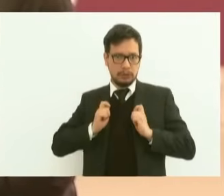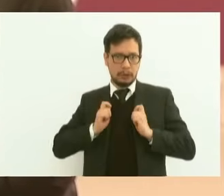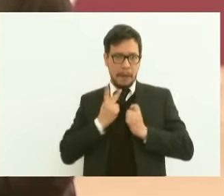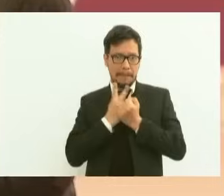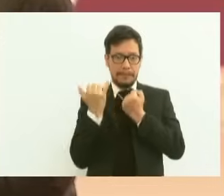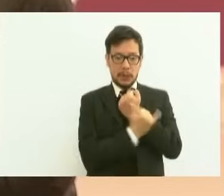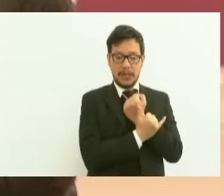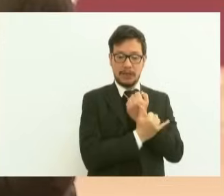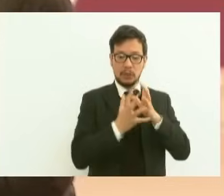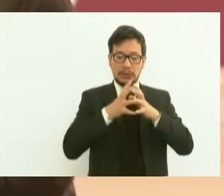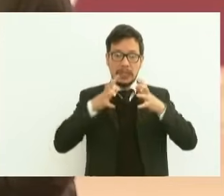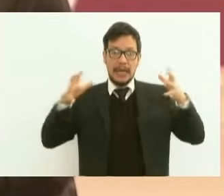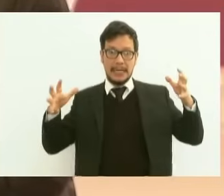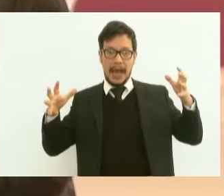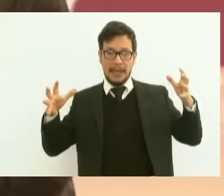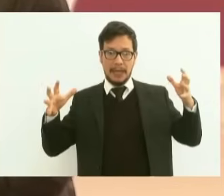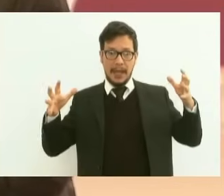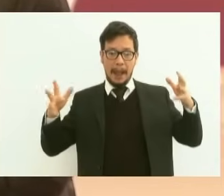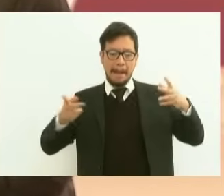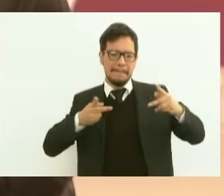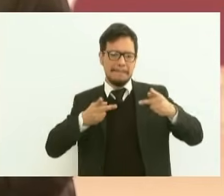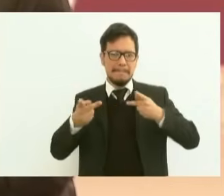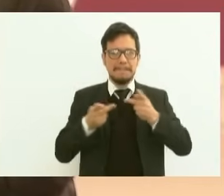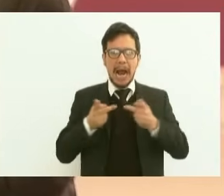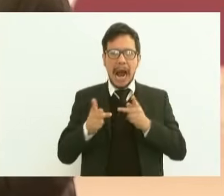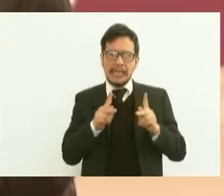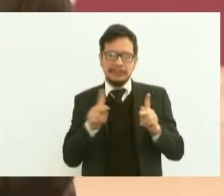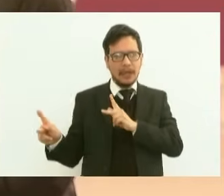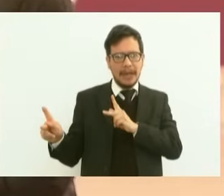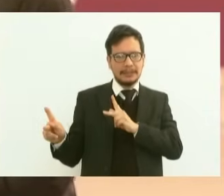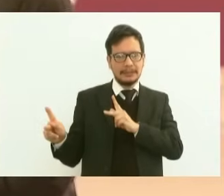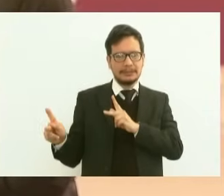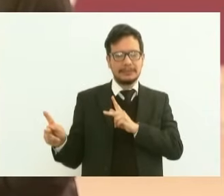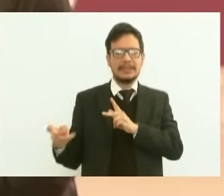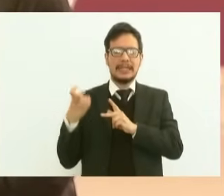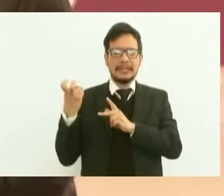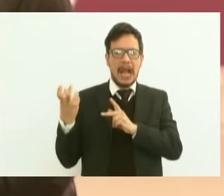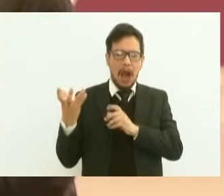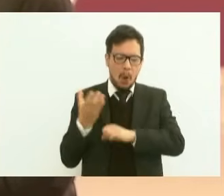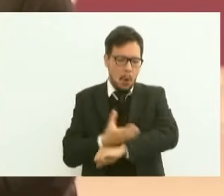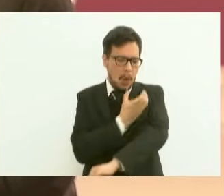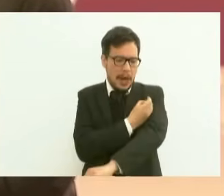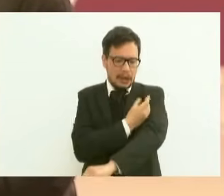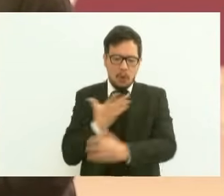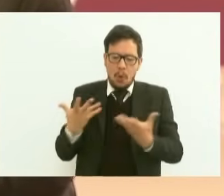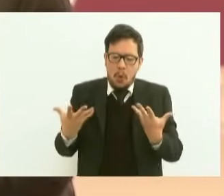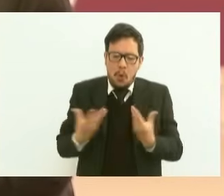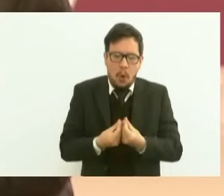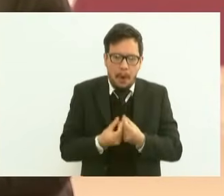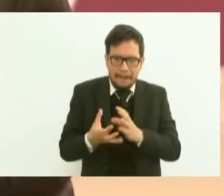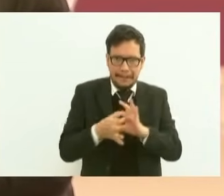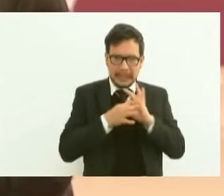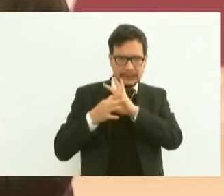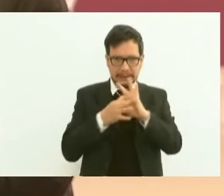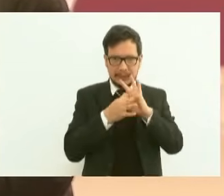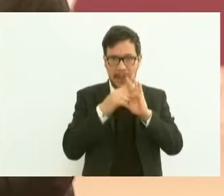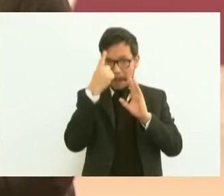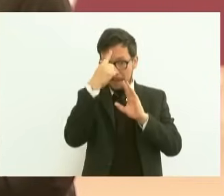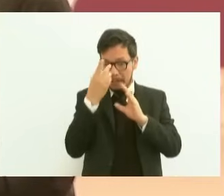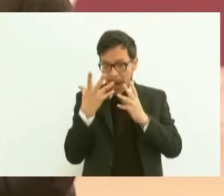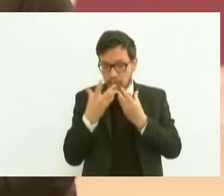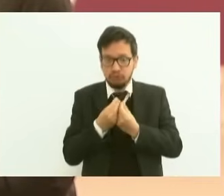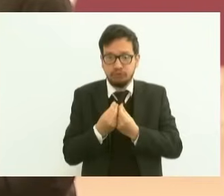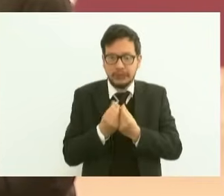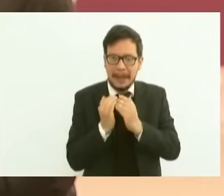proyectos estratégicos sigan teniendo esa coordinación para que se vean materializadas y beneficien